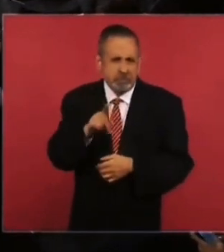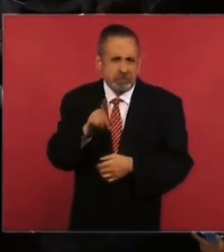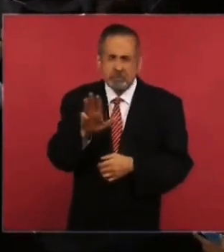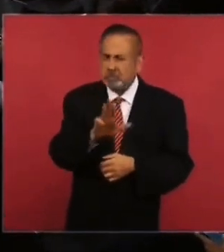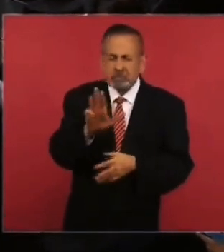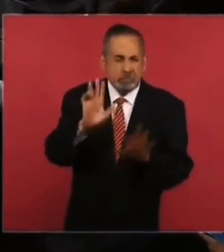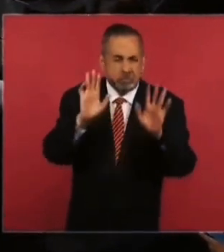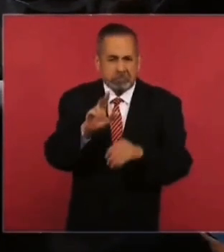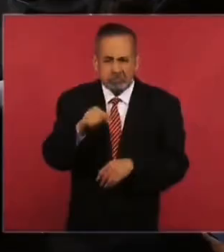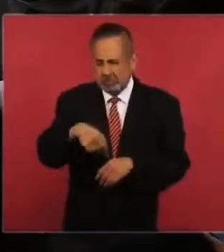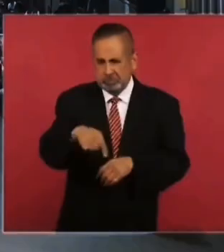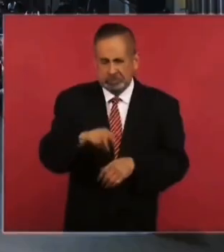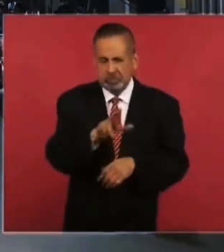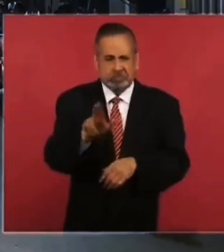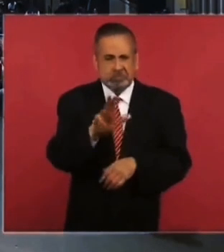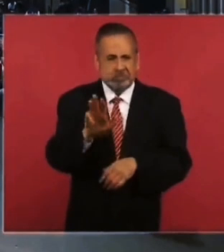miércoles.